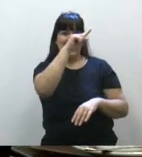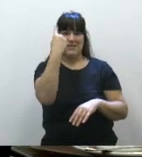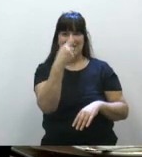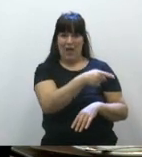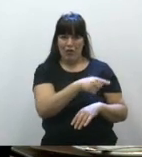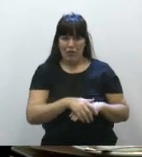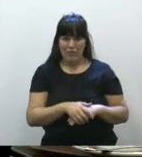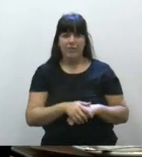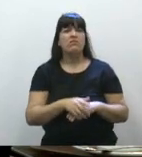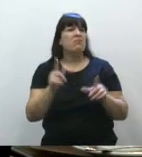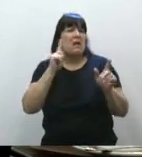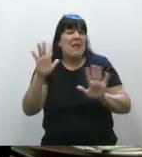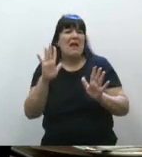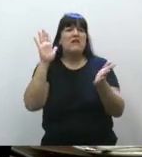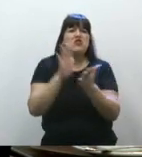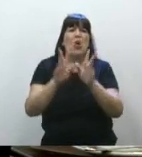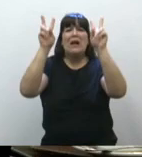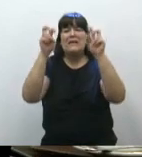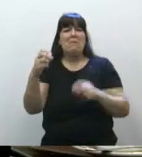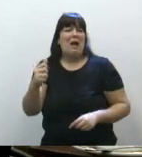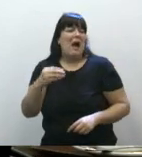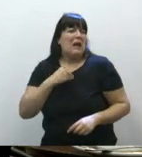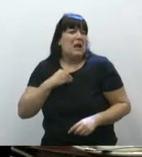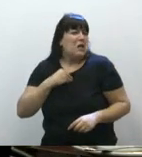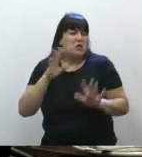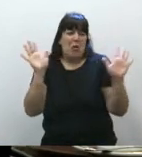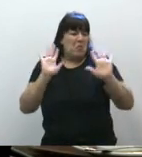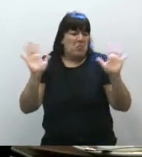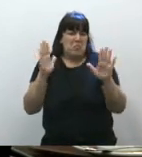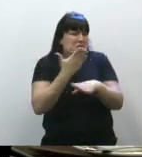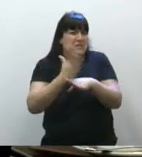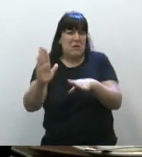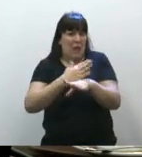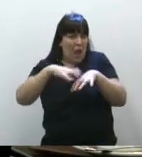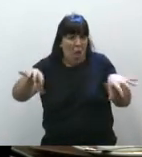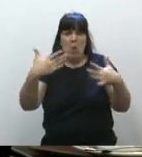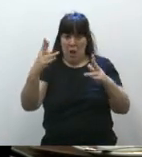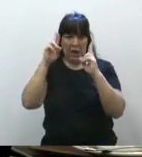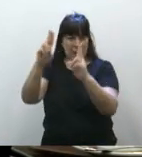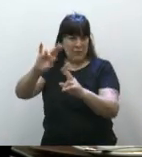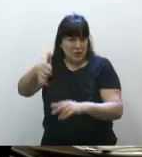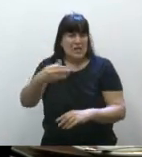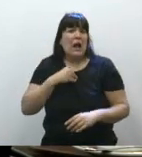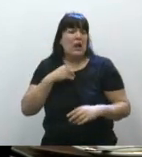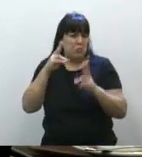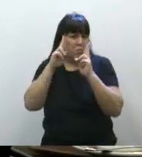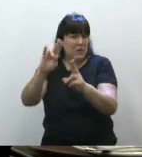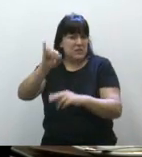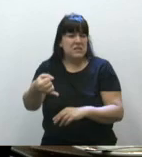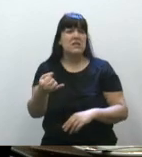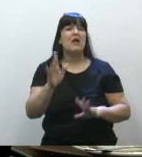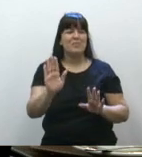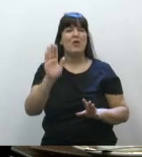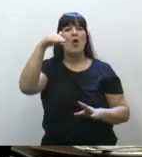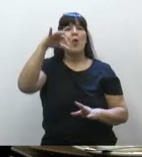no tiene que ver con las creencias religiosas que son respetables monte